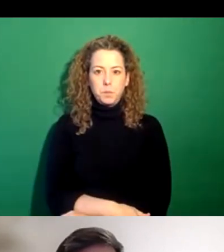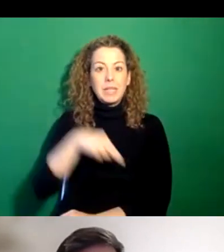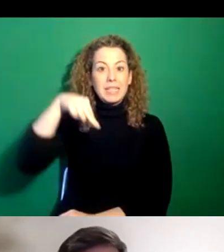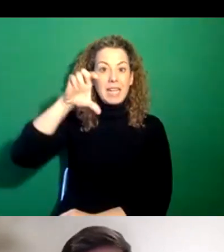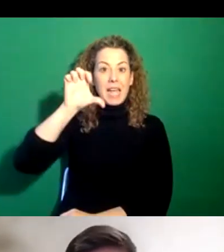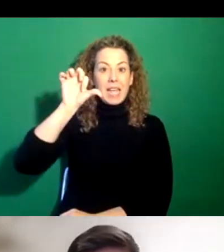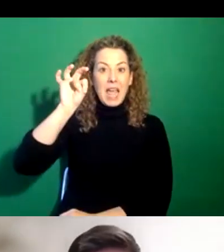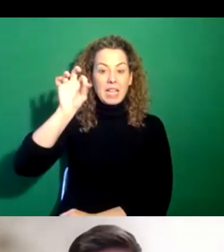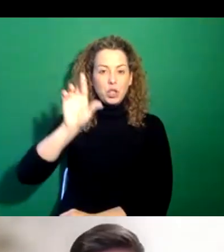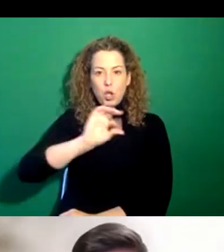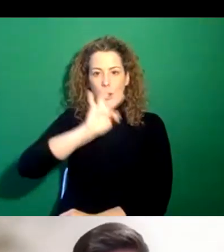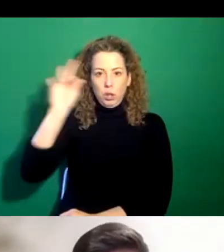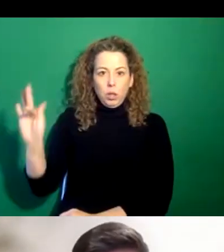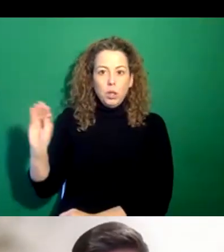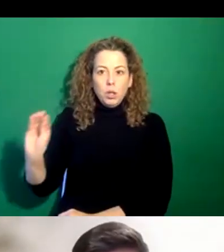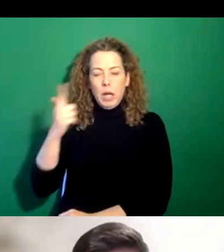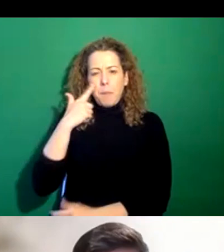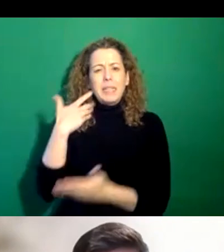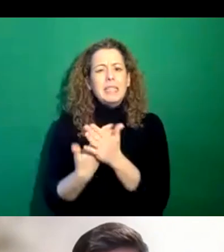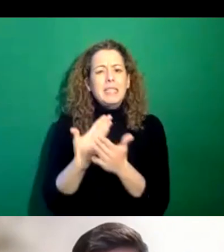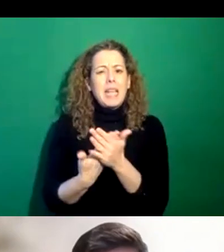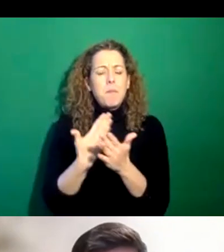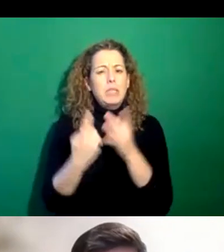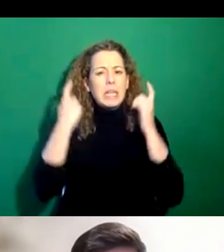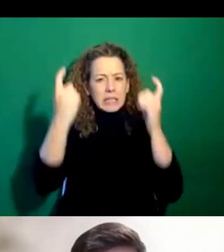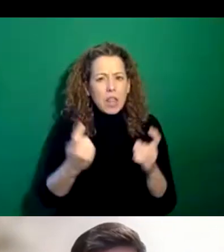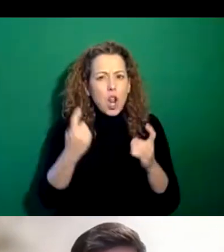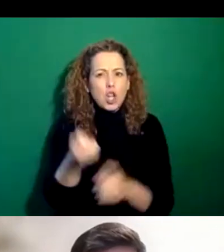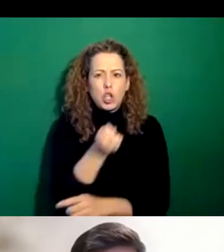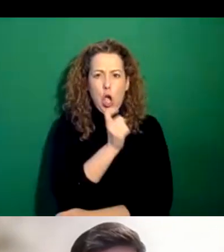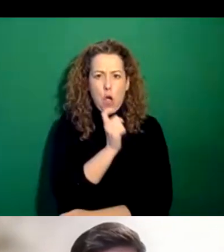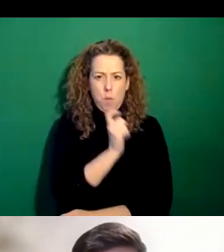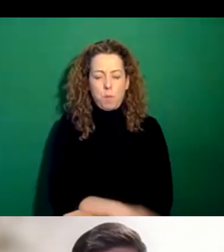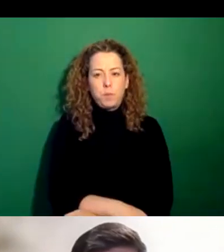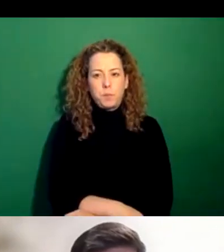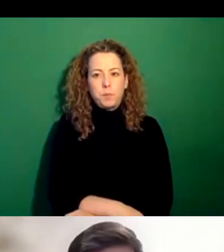Néstor, ¿cómo se demuestra la intencionalidad?